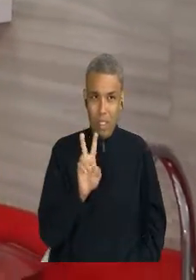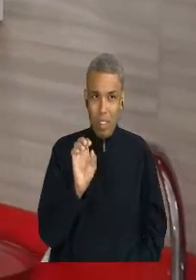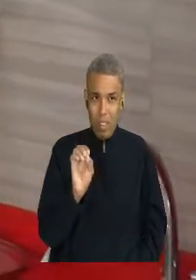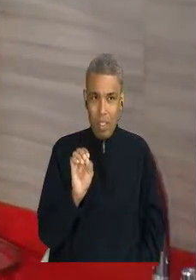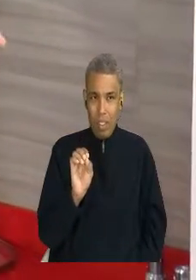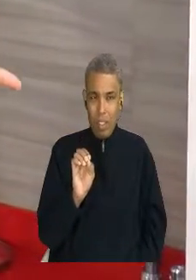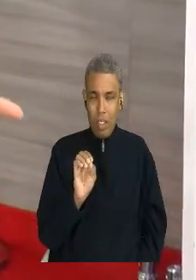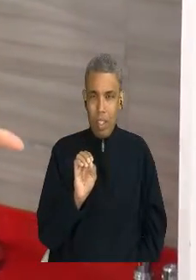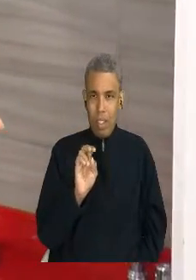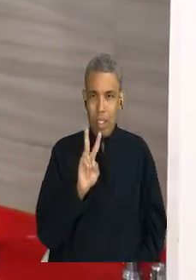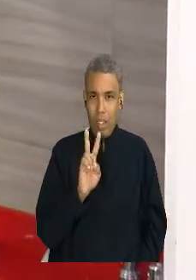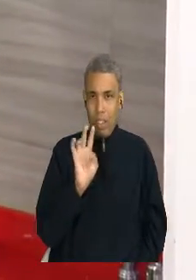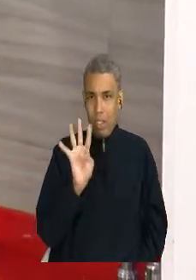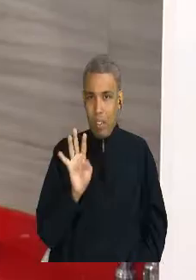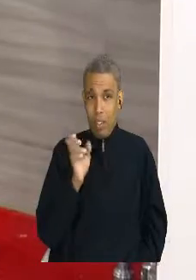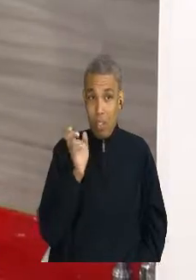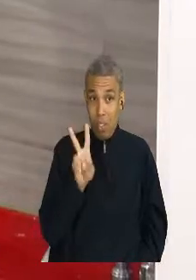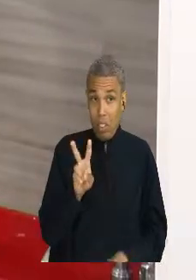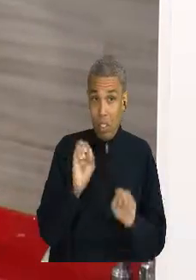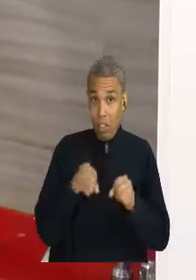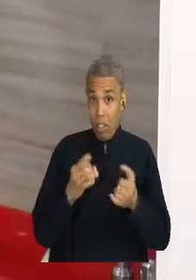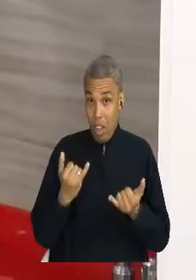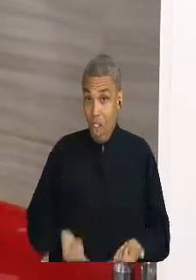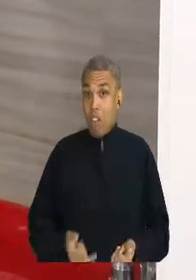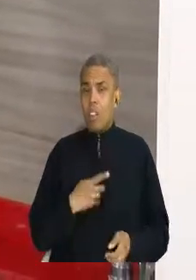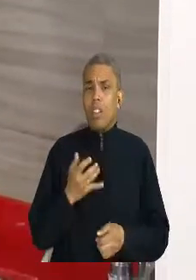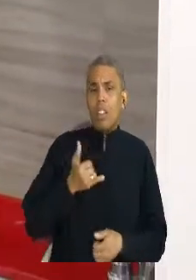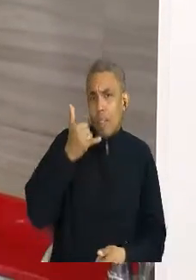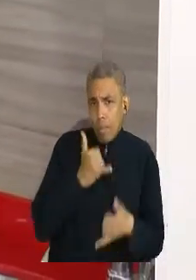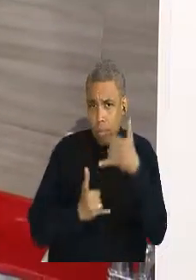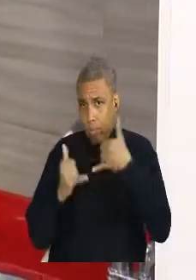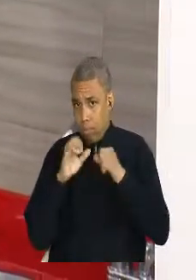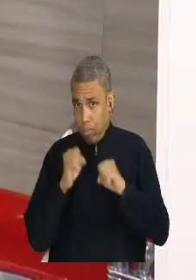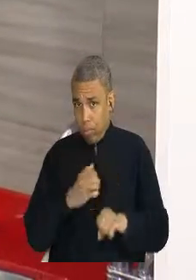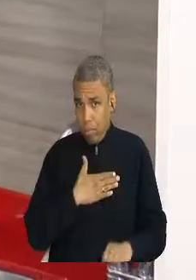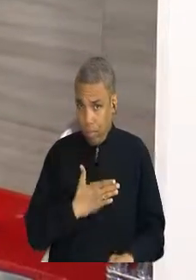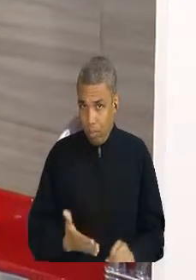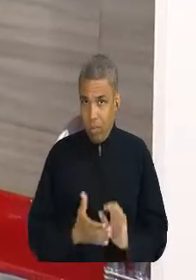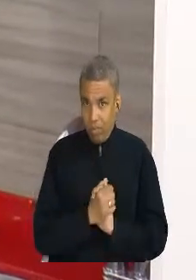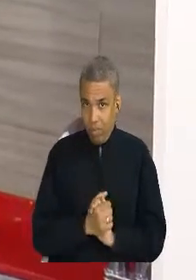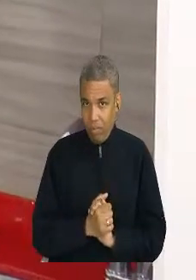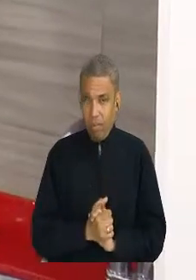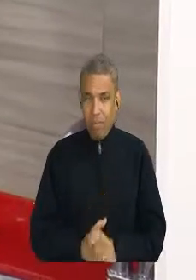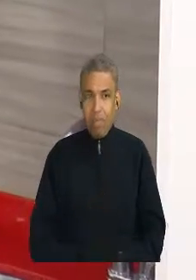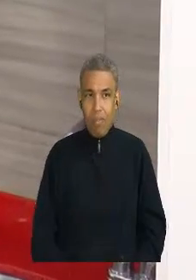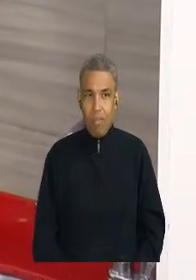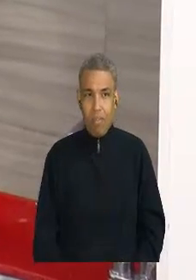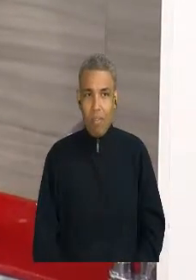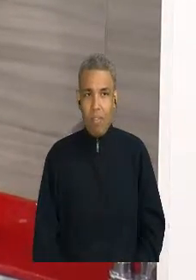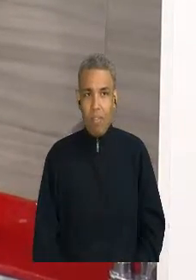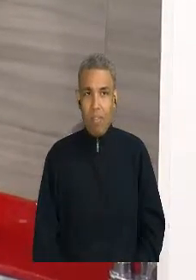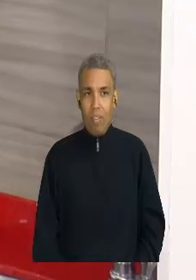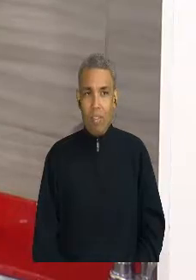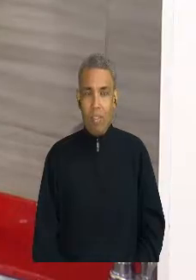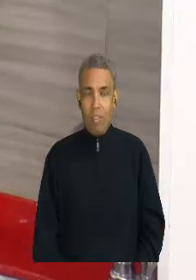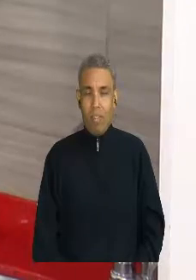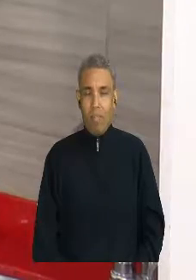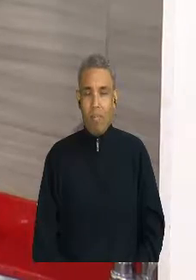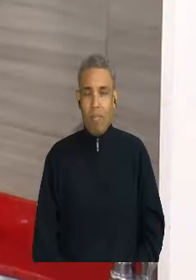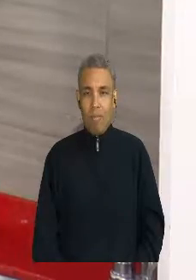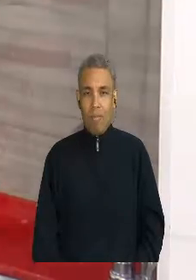620-2412. Coja el teléfono, marque ya, porque nosotros estamos aquí esperando su llamada para que usted pueda tener contacto con nosotros, así un poquito más de cerca desde el set de A Pedir de